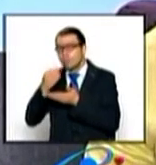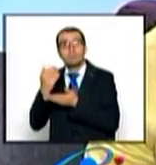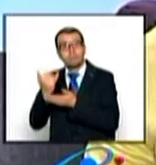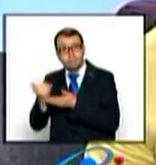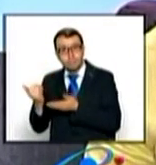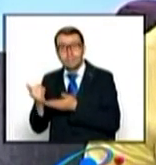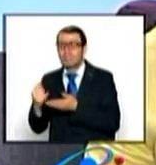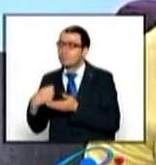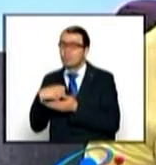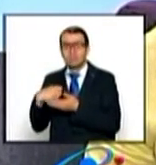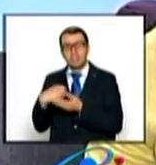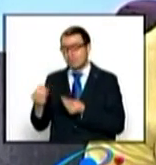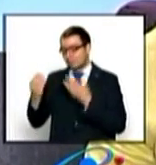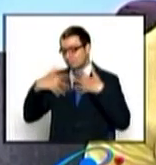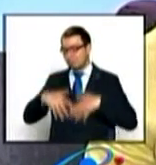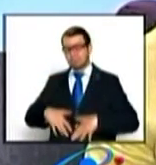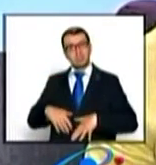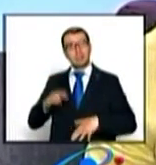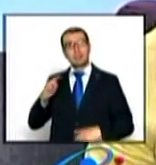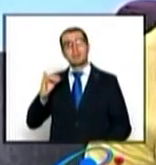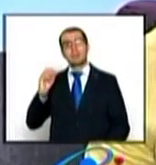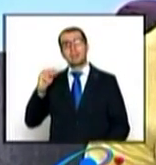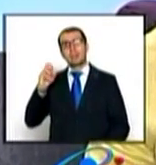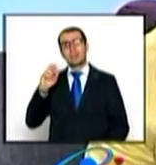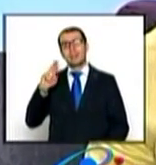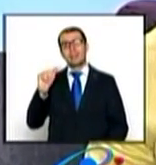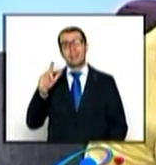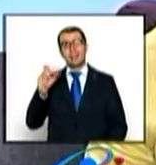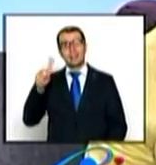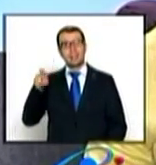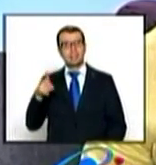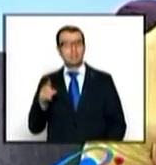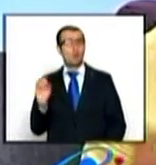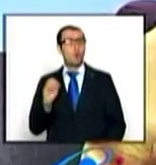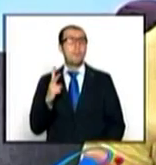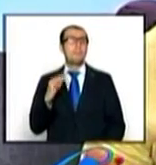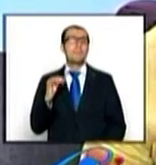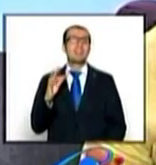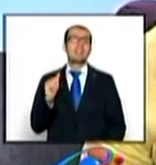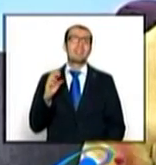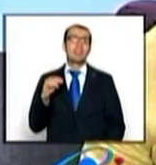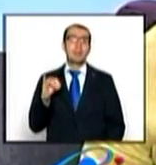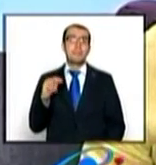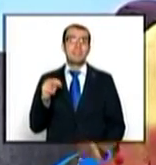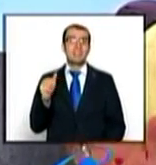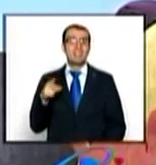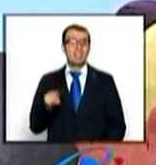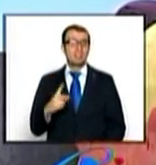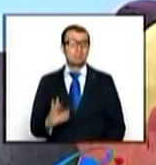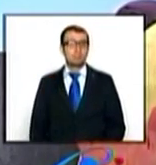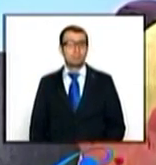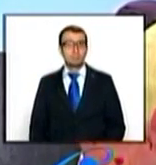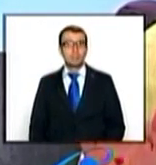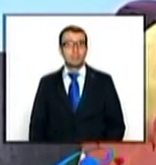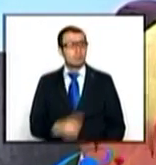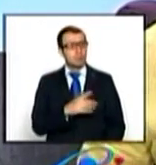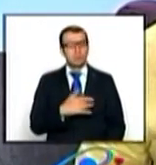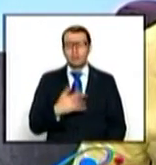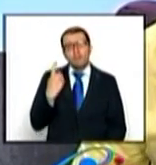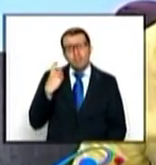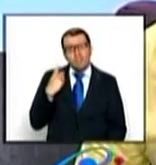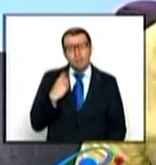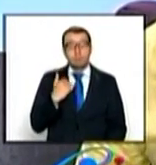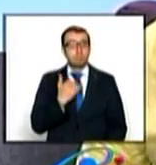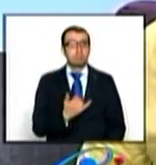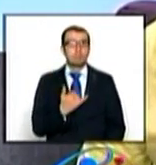Ahorita ponía el ejemplo el doctor Freddy Rosero de la vitamina C. Entonces, cuando uno ya tiene una deficiencia, pues le aparecen 1000 síntomas.